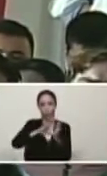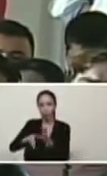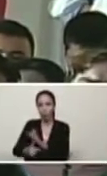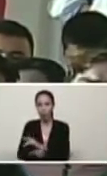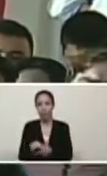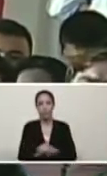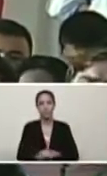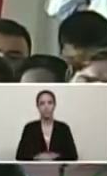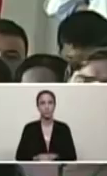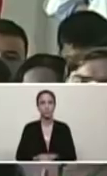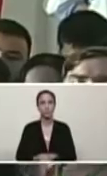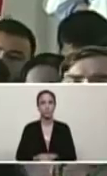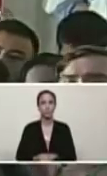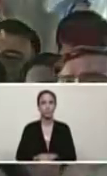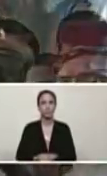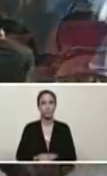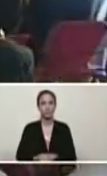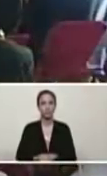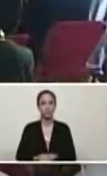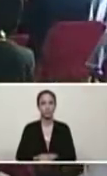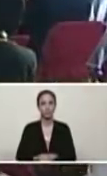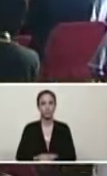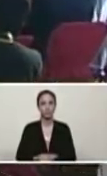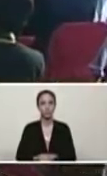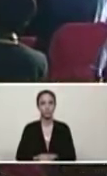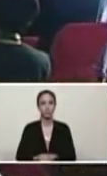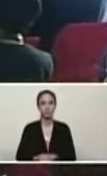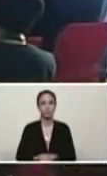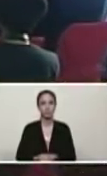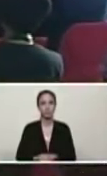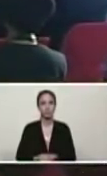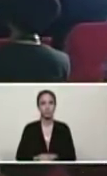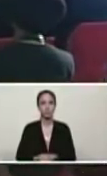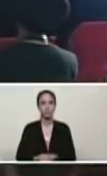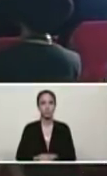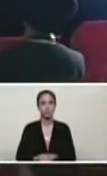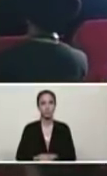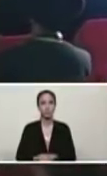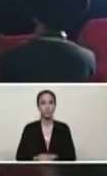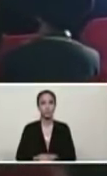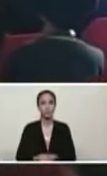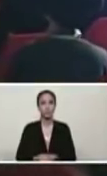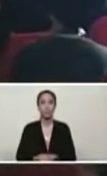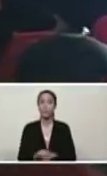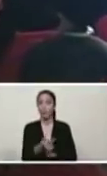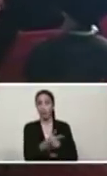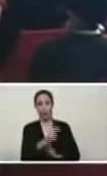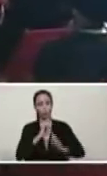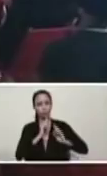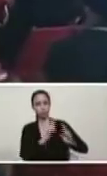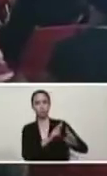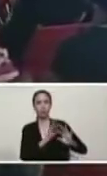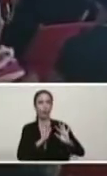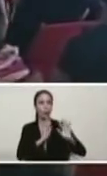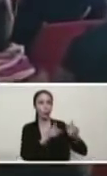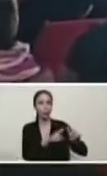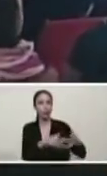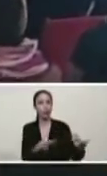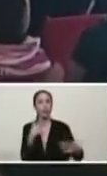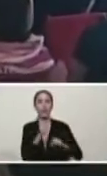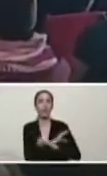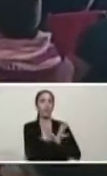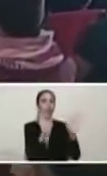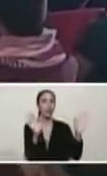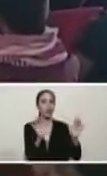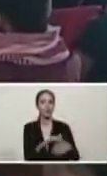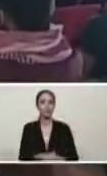país. Our answer must be equally clear. Nuestra respuesta tiene que ser igual de